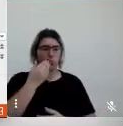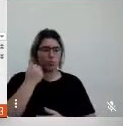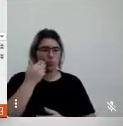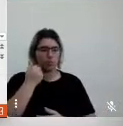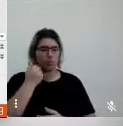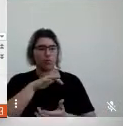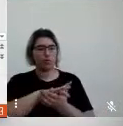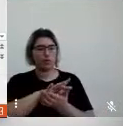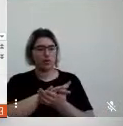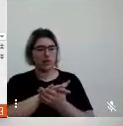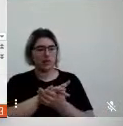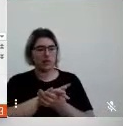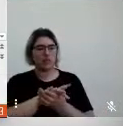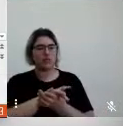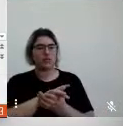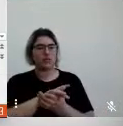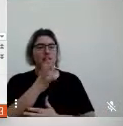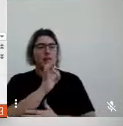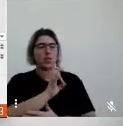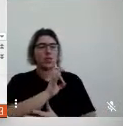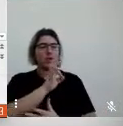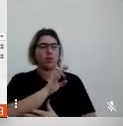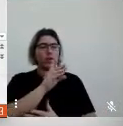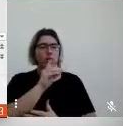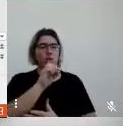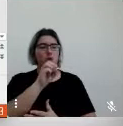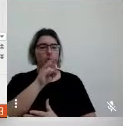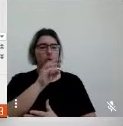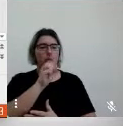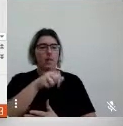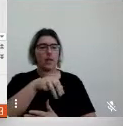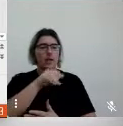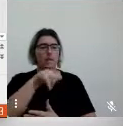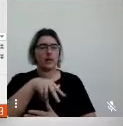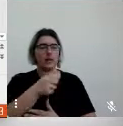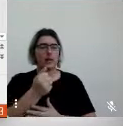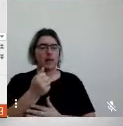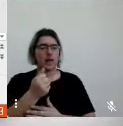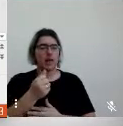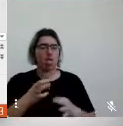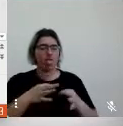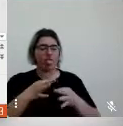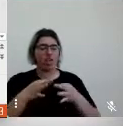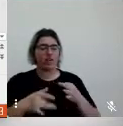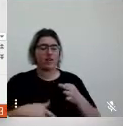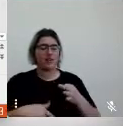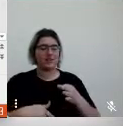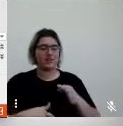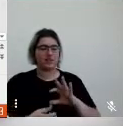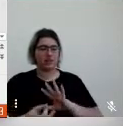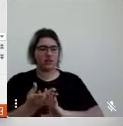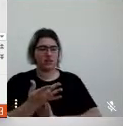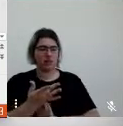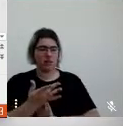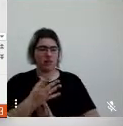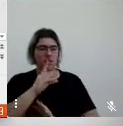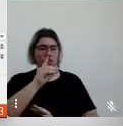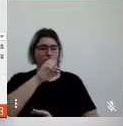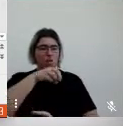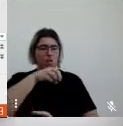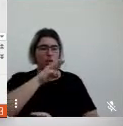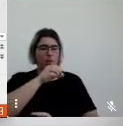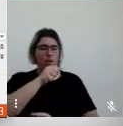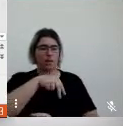el 50% de la dopamina se libera desde las células del intestino. La dopamina es el neurotransmisor de la euforia,